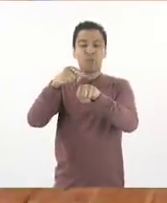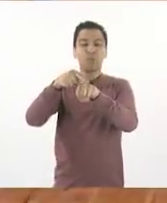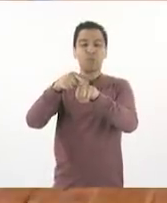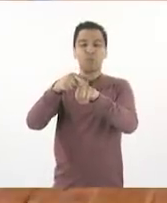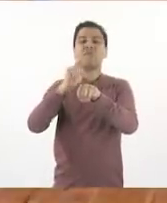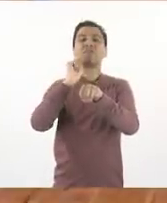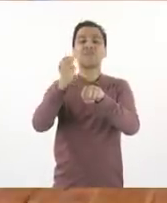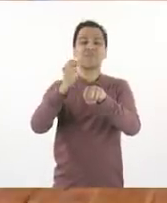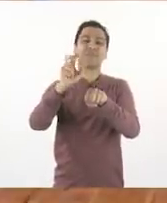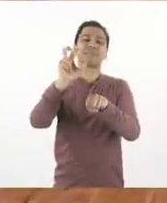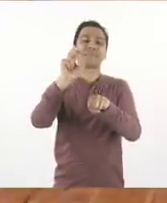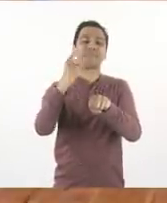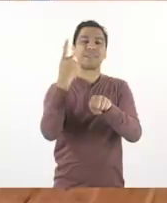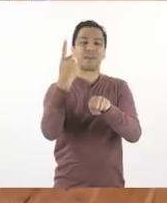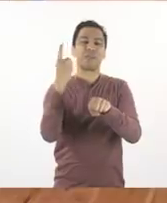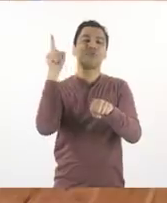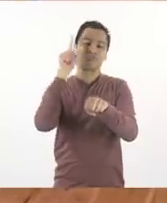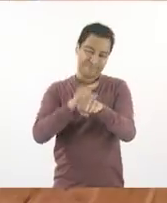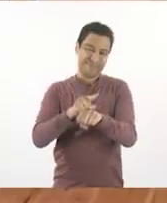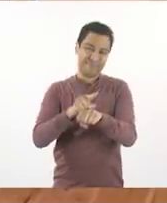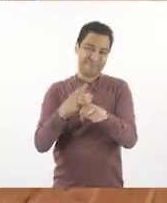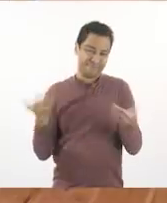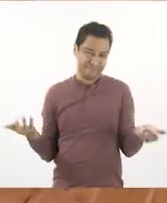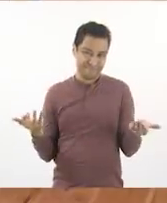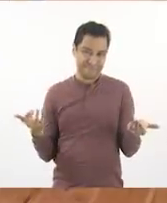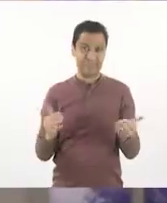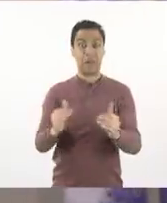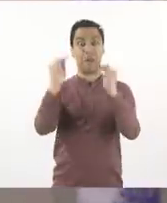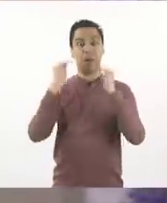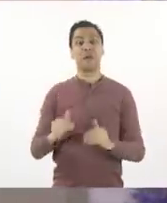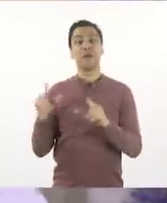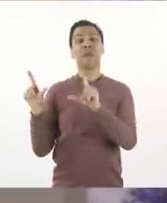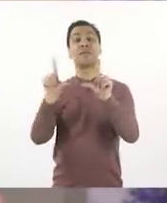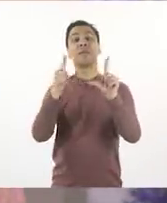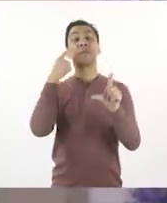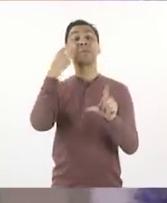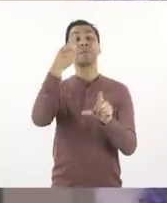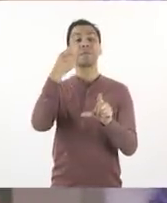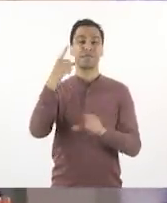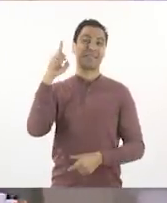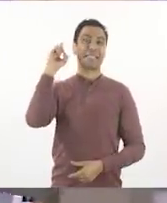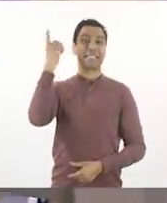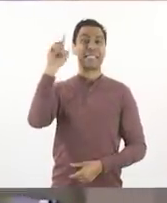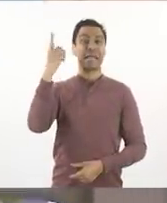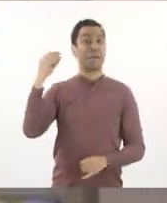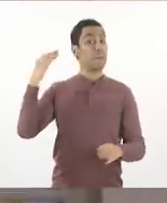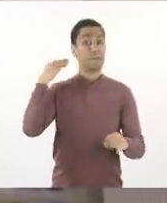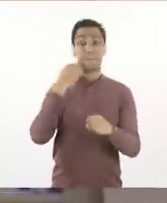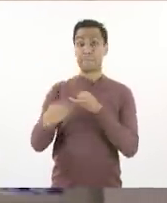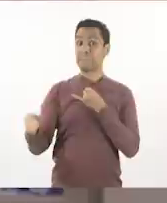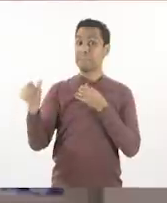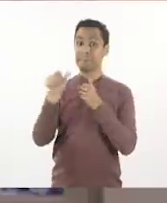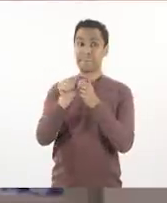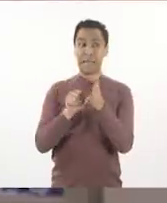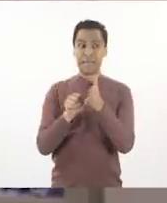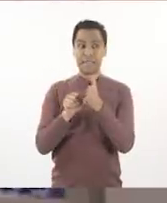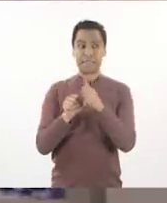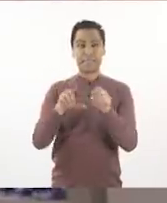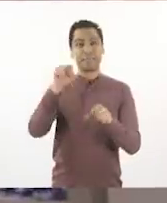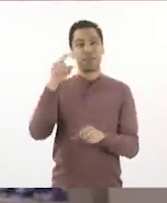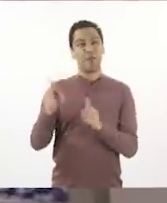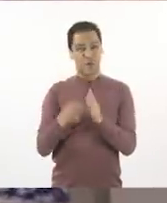días. Otro mes. Diciembre. Diciembre es el último mes. El último, acuérdate.